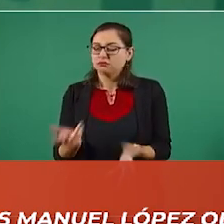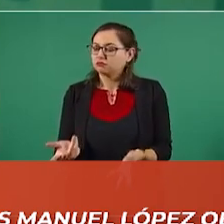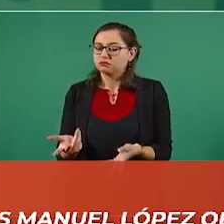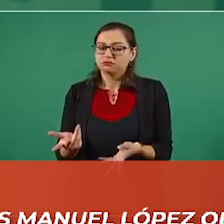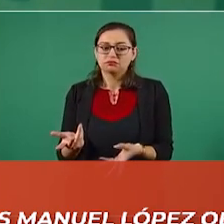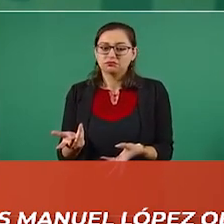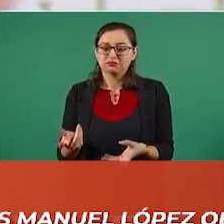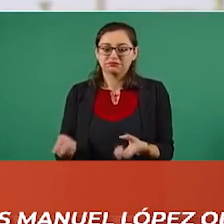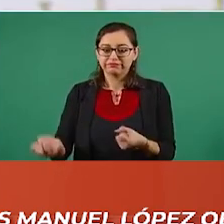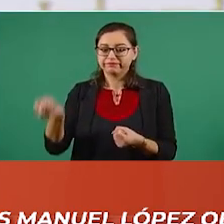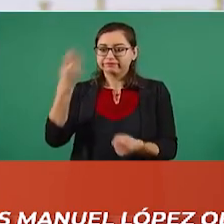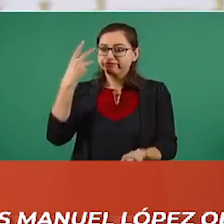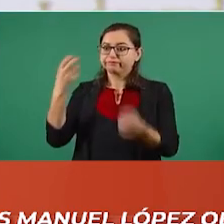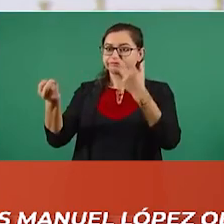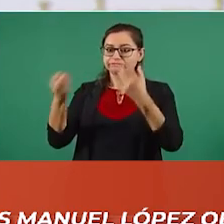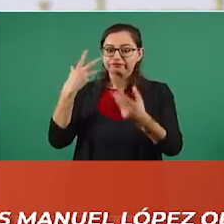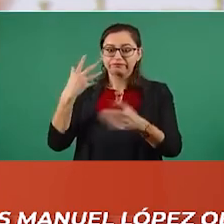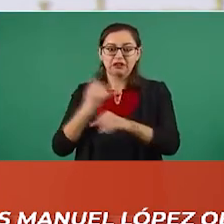a